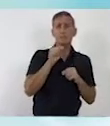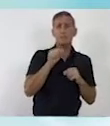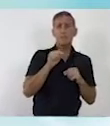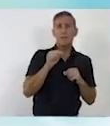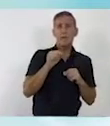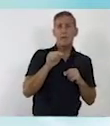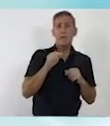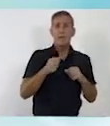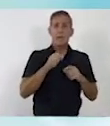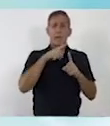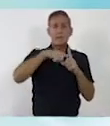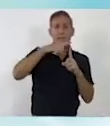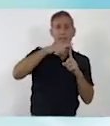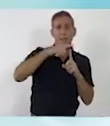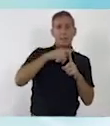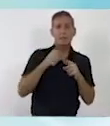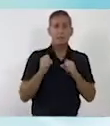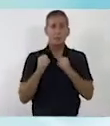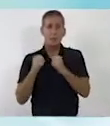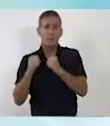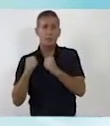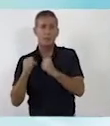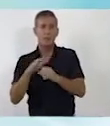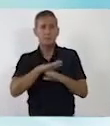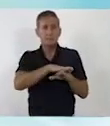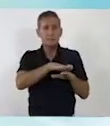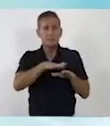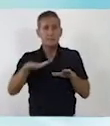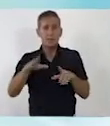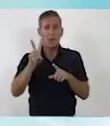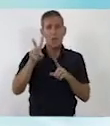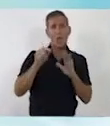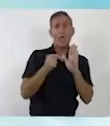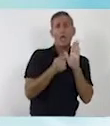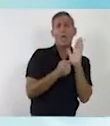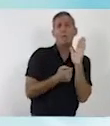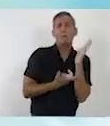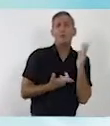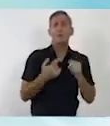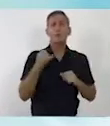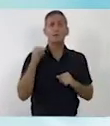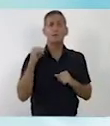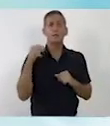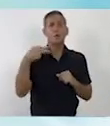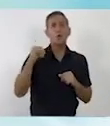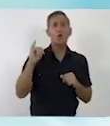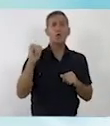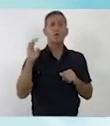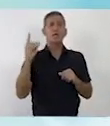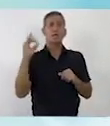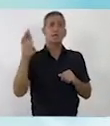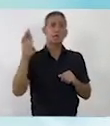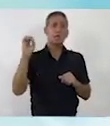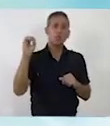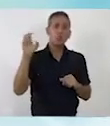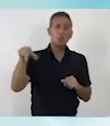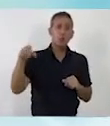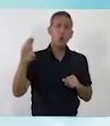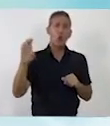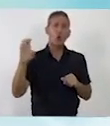de temperatura y presión estándar ambiente, el volumen de hidrógeno o de dihidrógeno